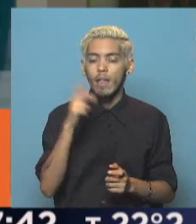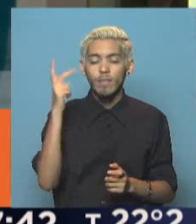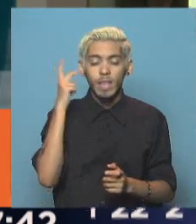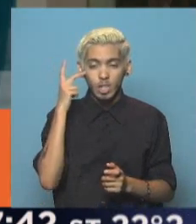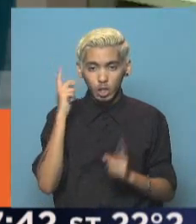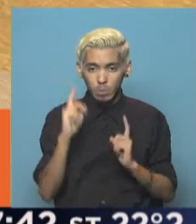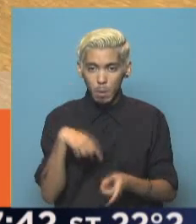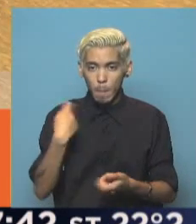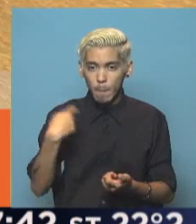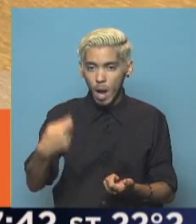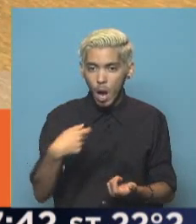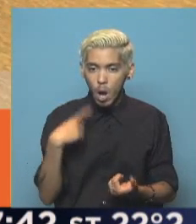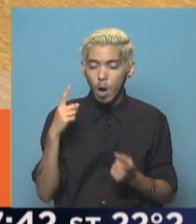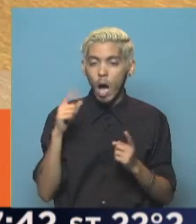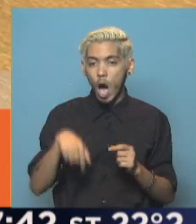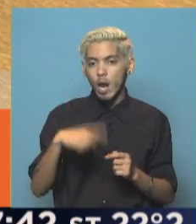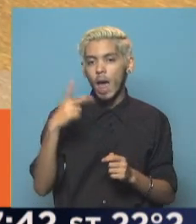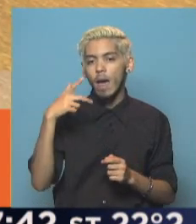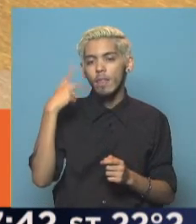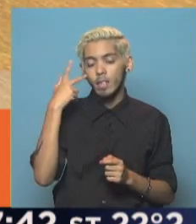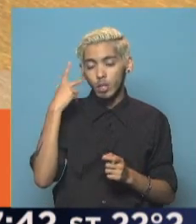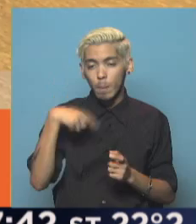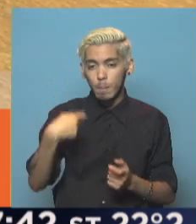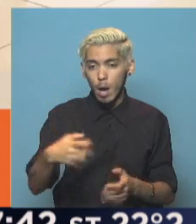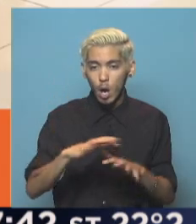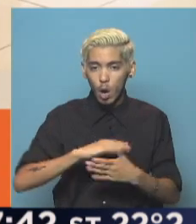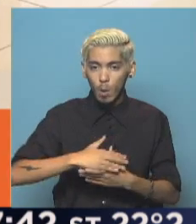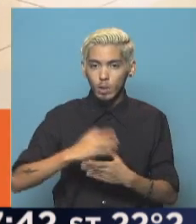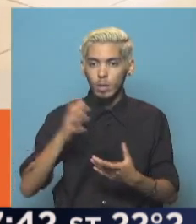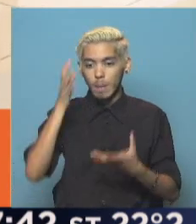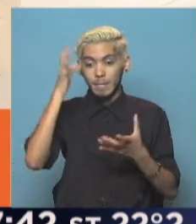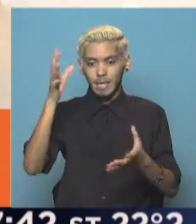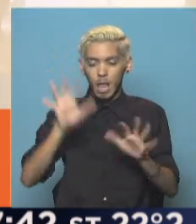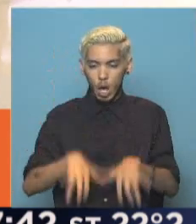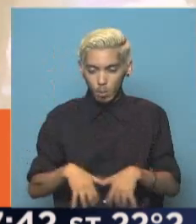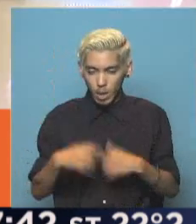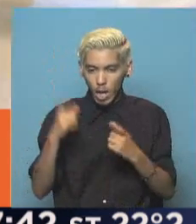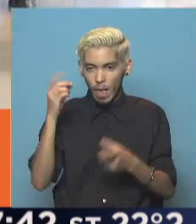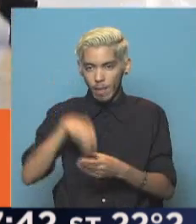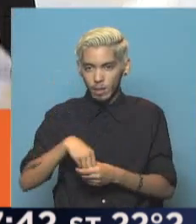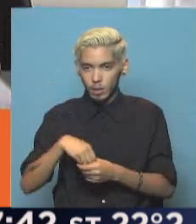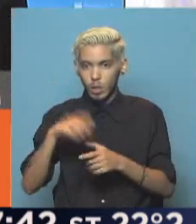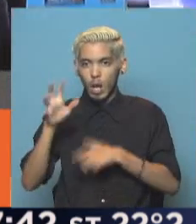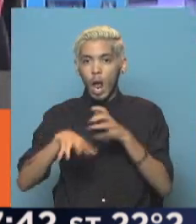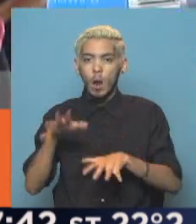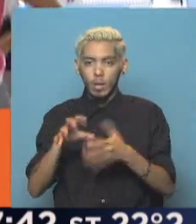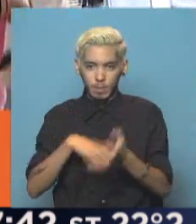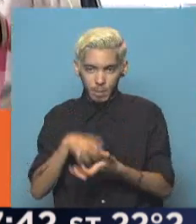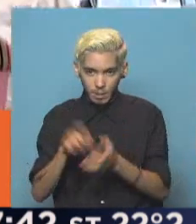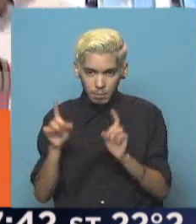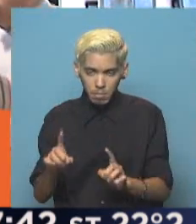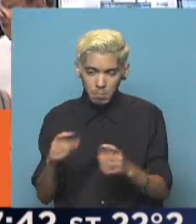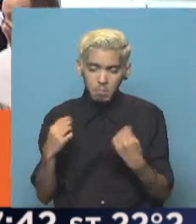el pago en cuota de las computadoras, justamente por el problema de sobrestock que algunas empresas tienen en el sector. Y en tercer lugar, el programa de